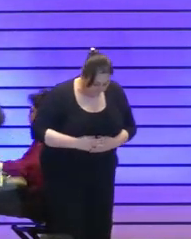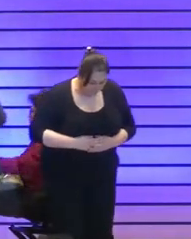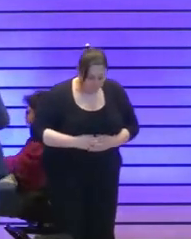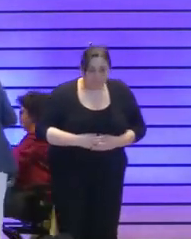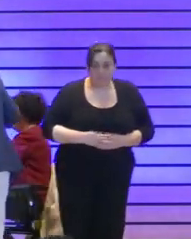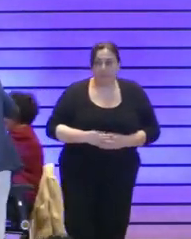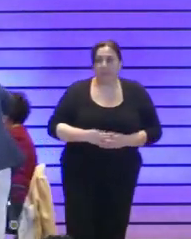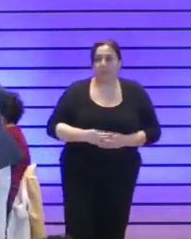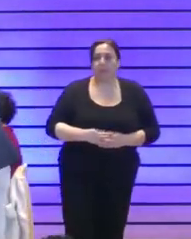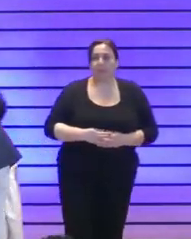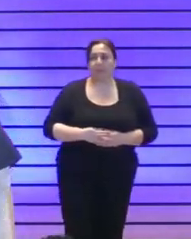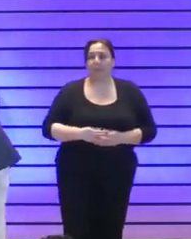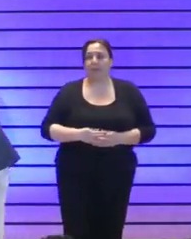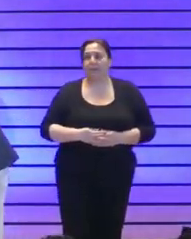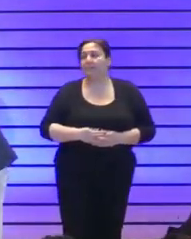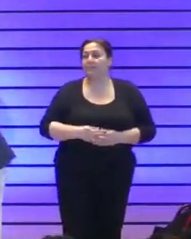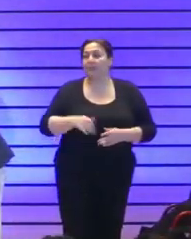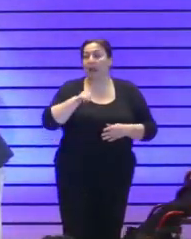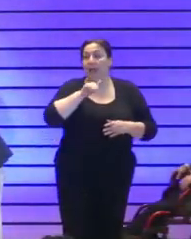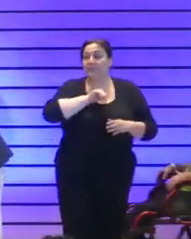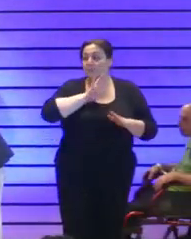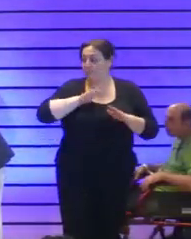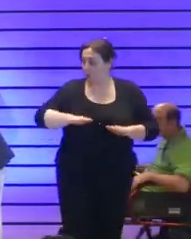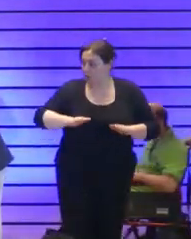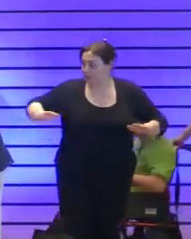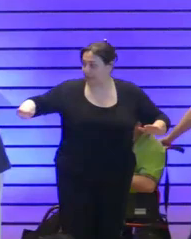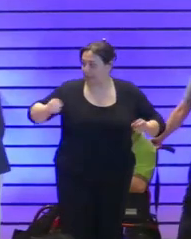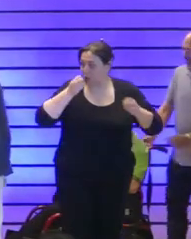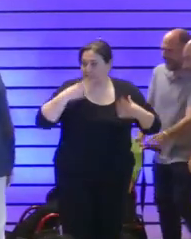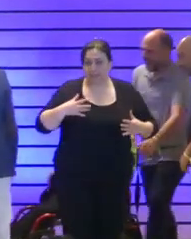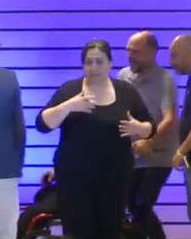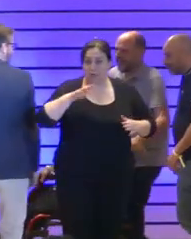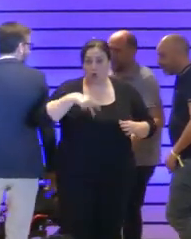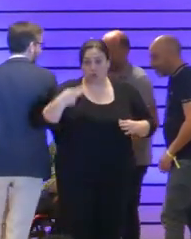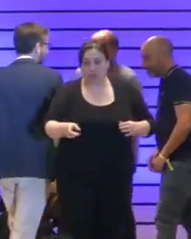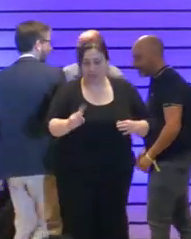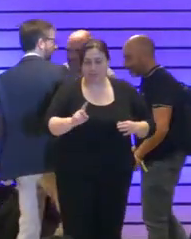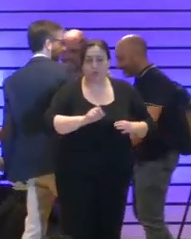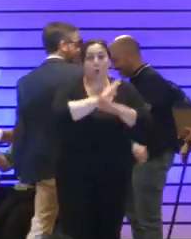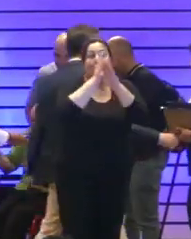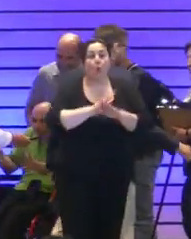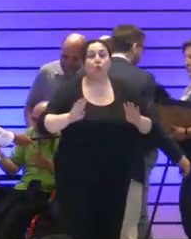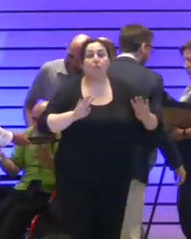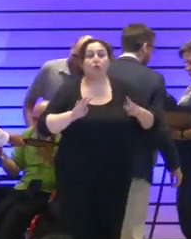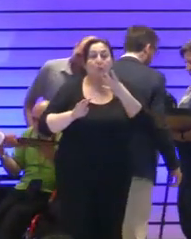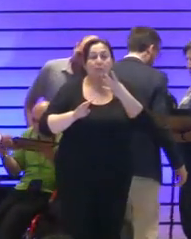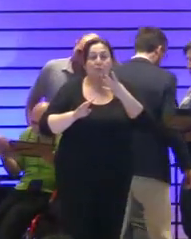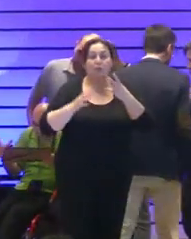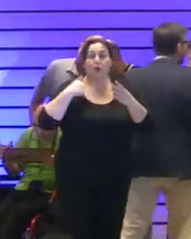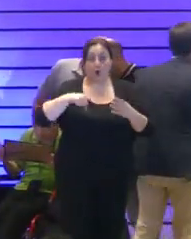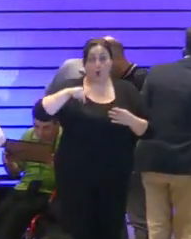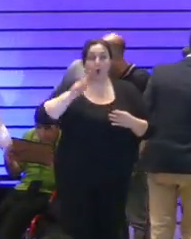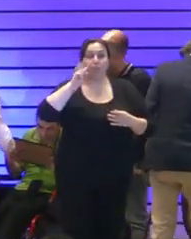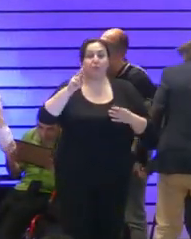Espero que el escenario esté habitado y no nos caigamos, porque ya empieza a subir mucha gente. Y los últimos cuatro, que las hemos visto hoy,